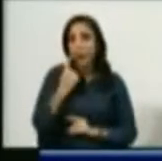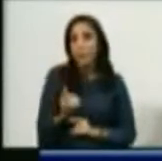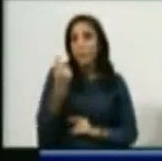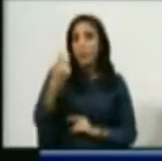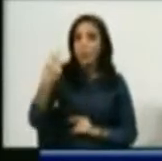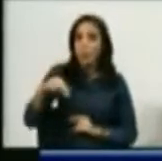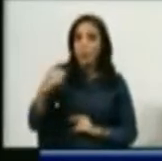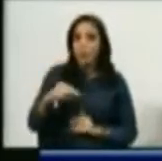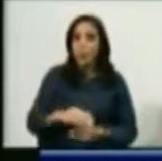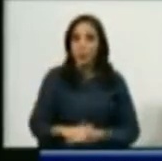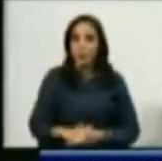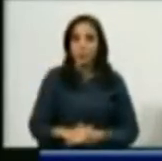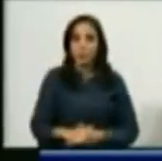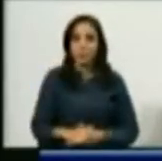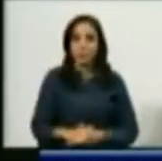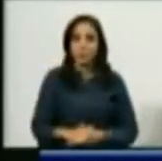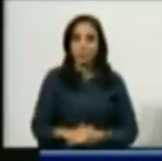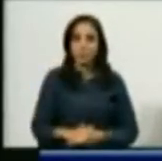efedin